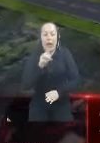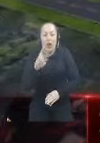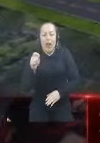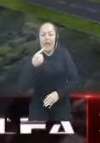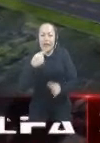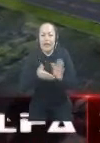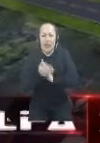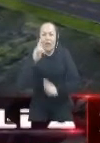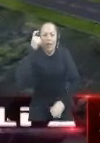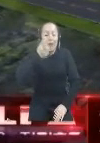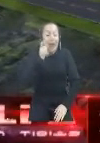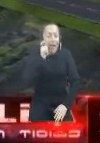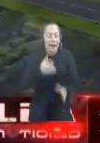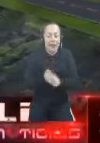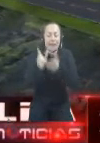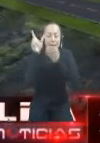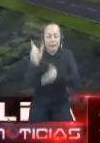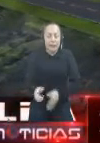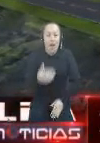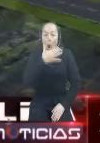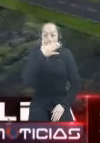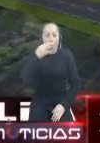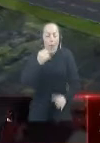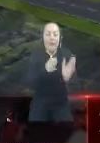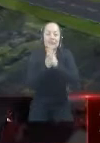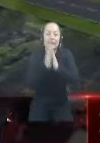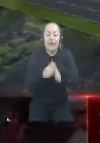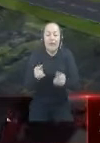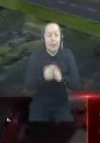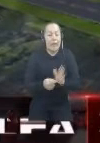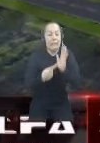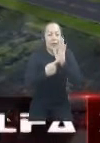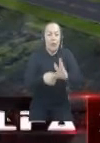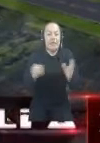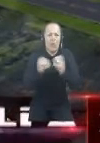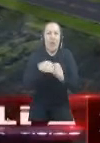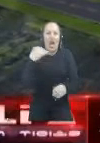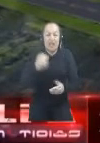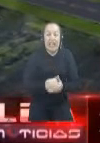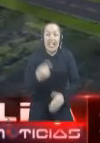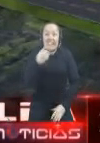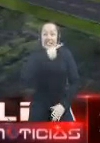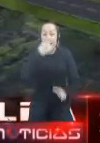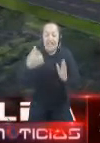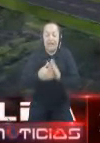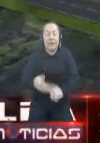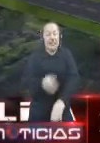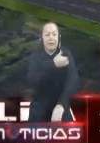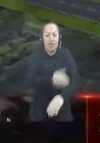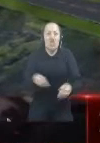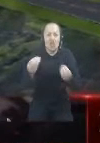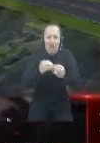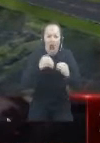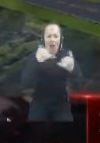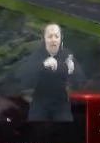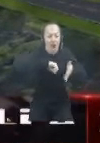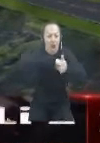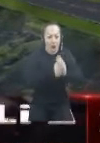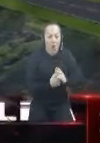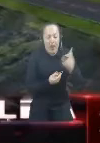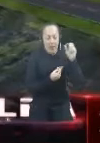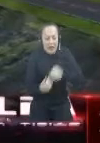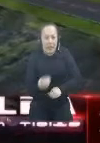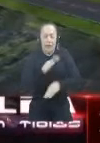el gobernador de Caldas, Guido Echeverry Piedradita, recalcó que ya están asegurados 100.000 millones de pesos del presupuesto nacional de este año.